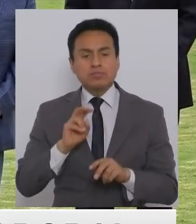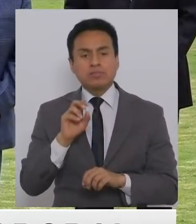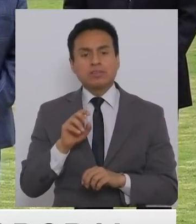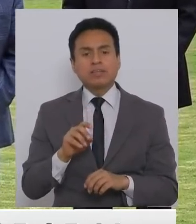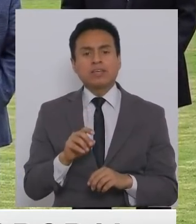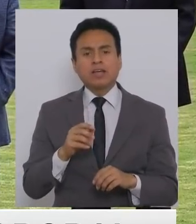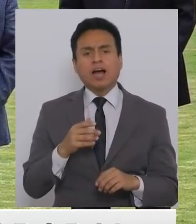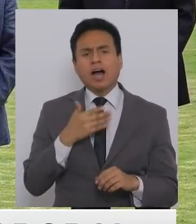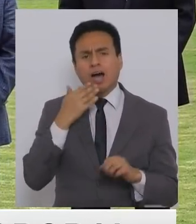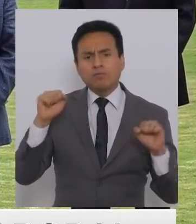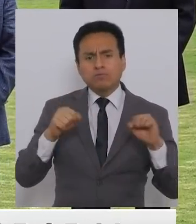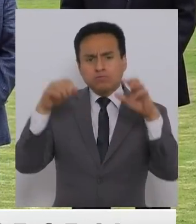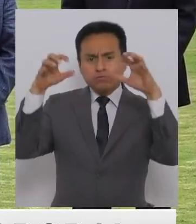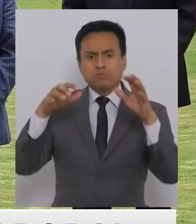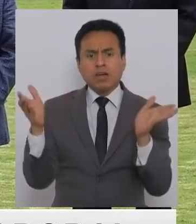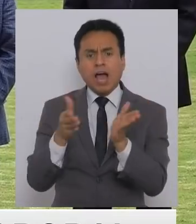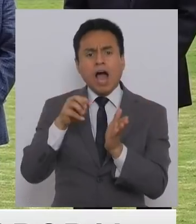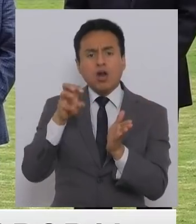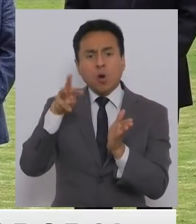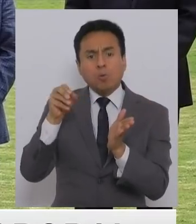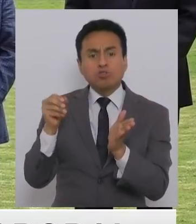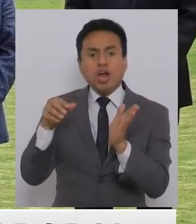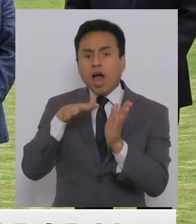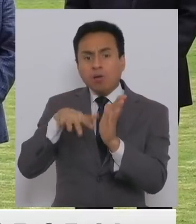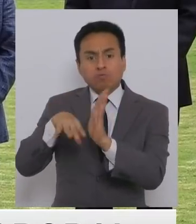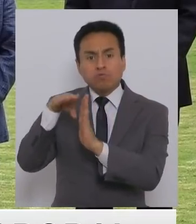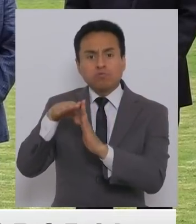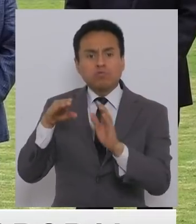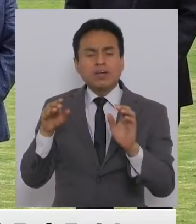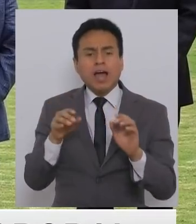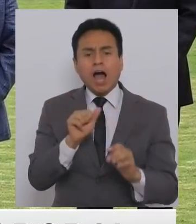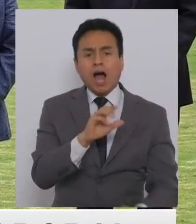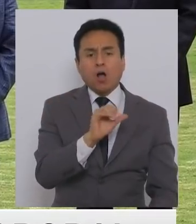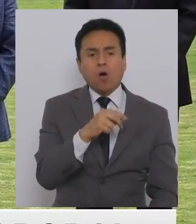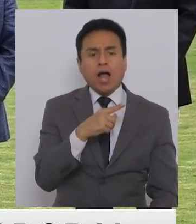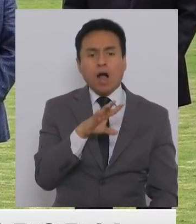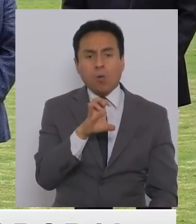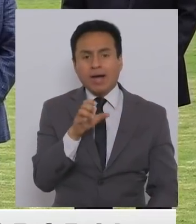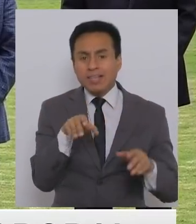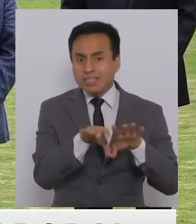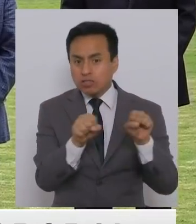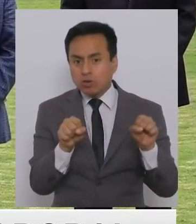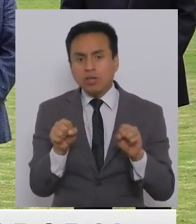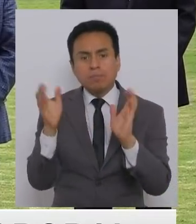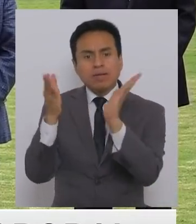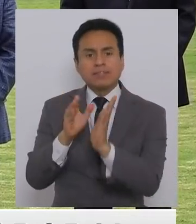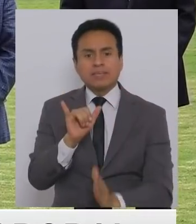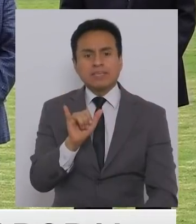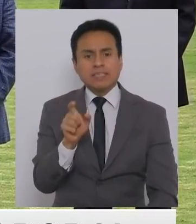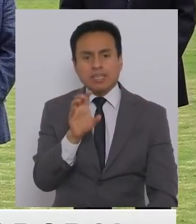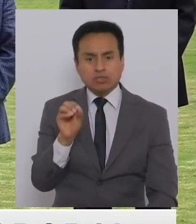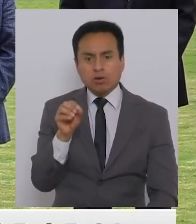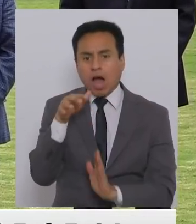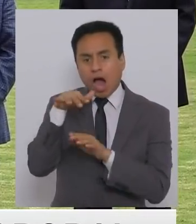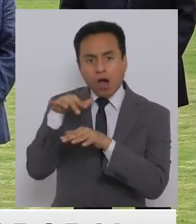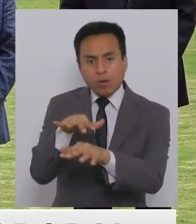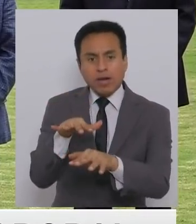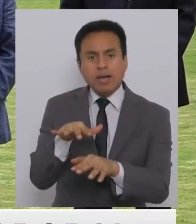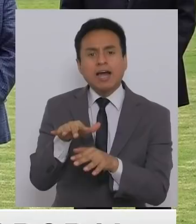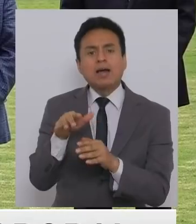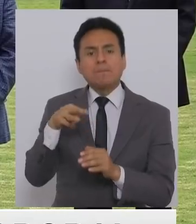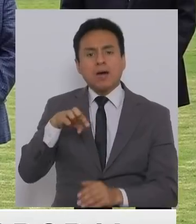de llenar el embalse Los Aromos con el río Aconcagua y el embalse El Yeso con las aguas del río